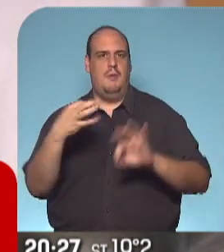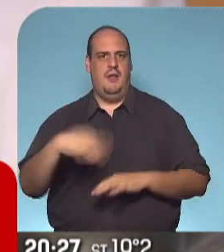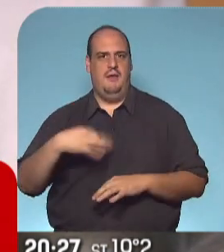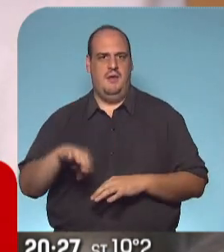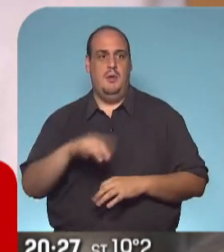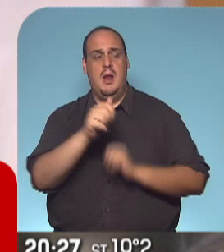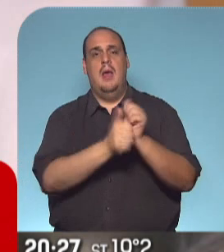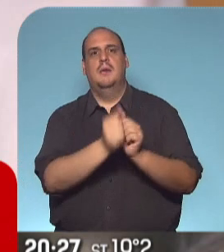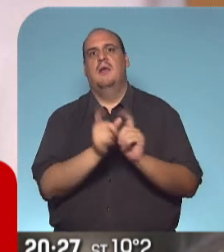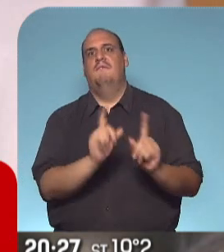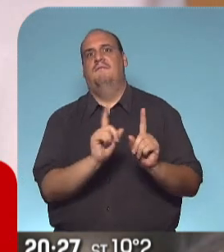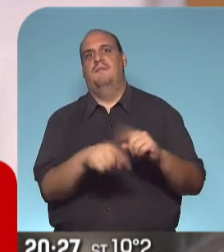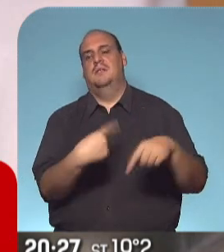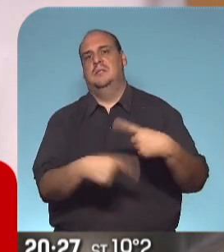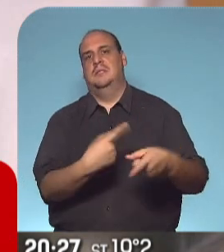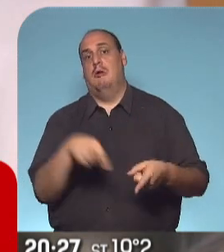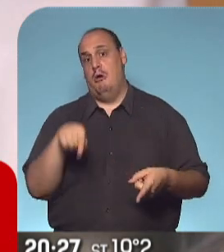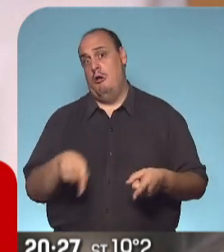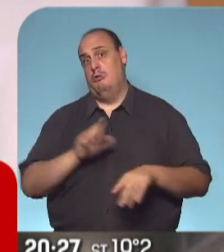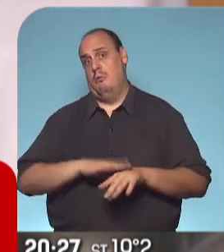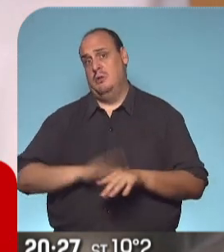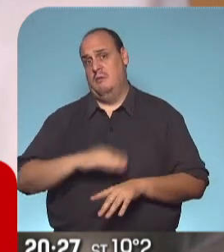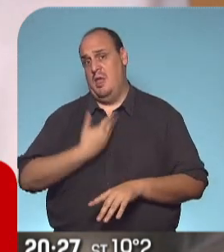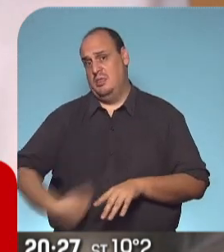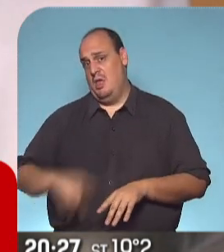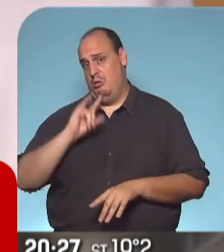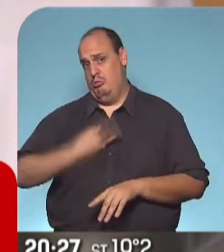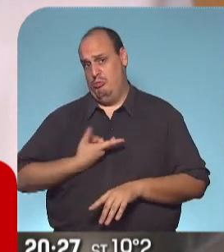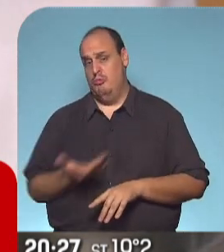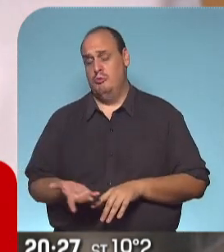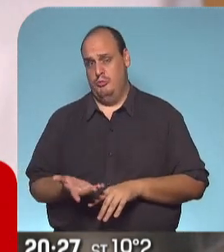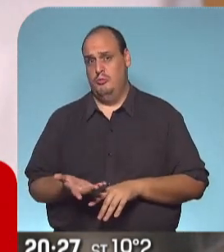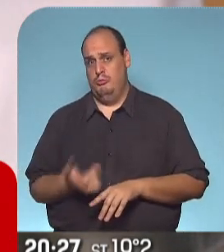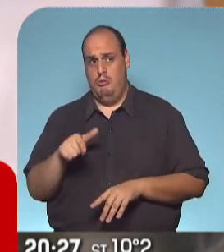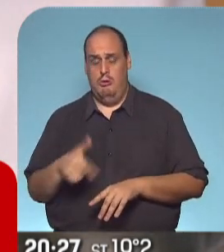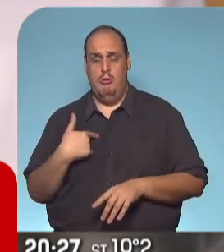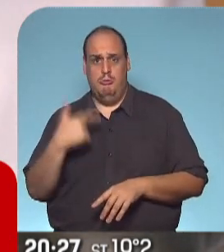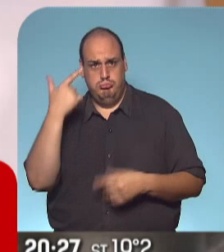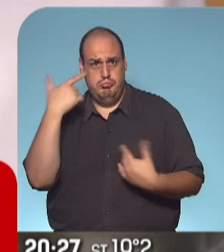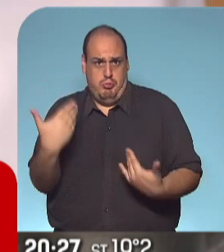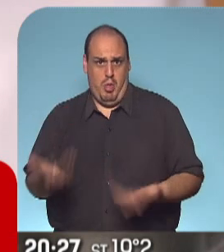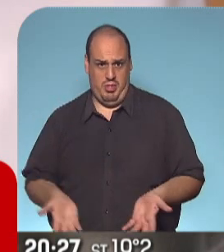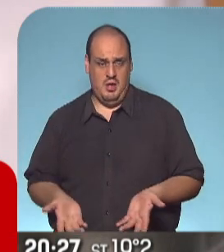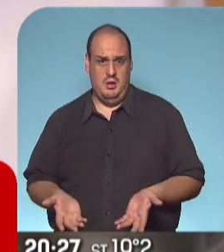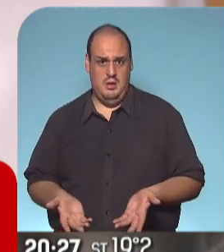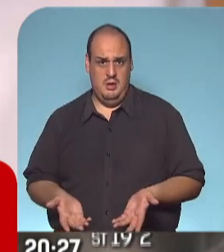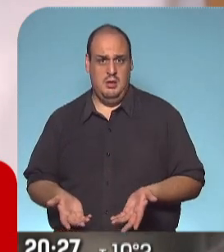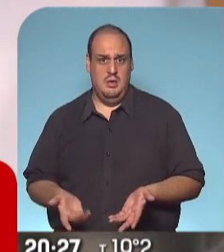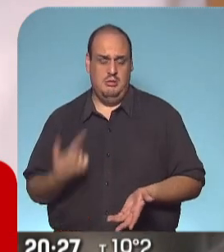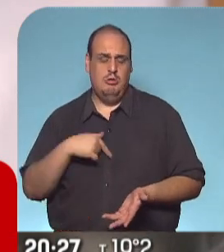y eso es algo que es responsable. Hoy el Estado es quien tiene la posibilidad, la capacidad de hacer eso, es quien debe hacer eso y es lo que estamos